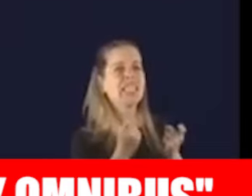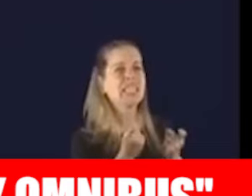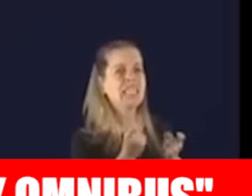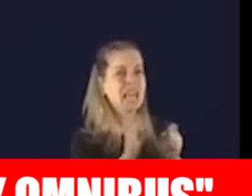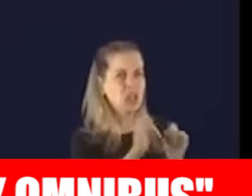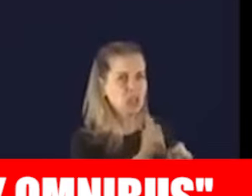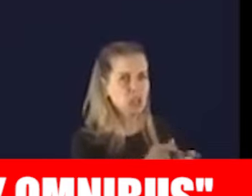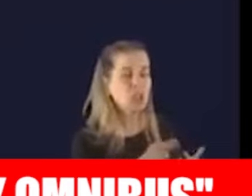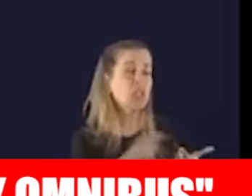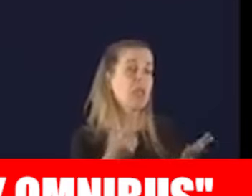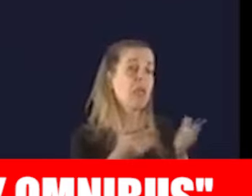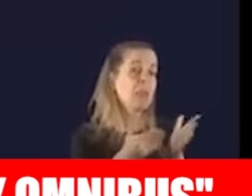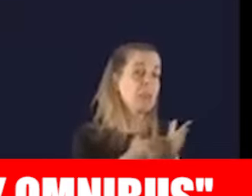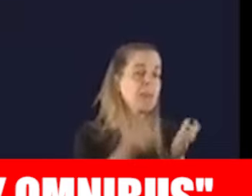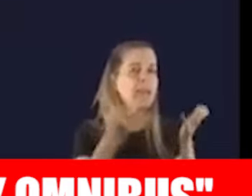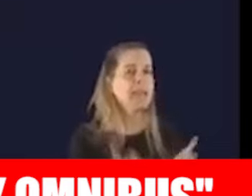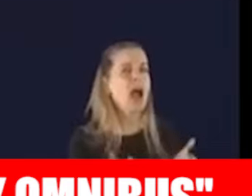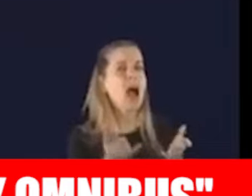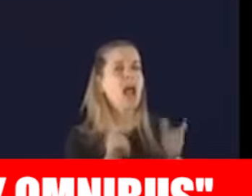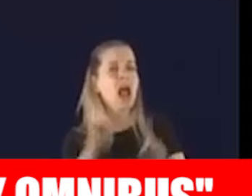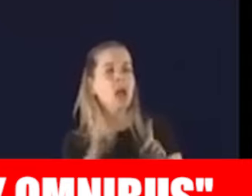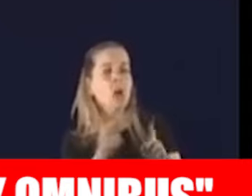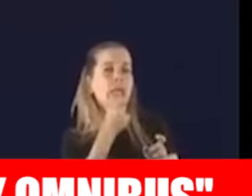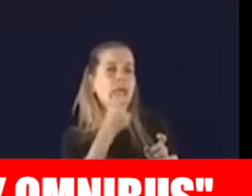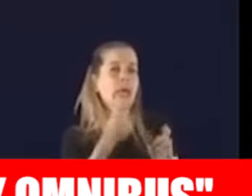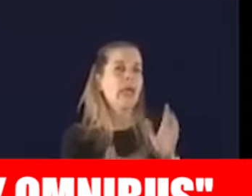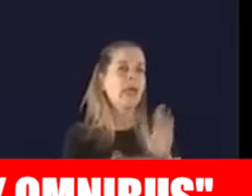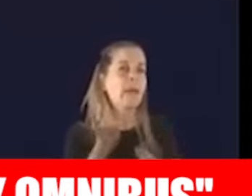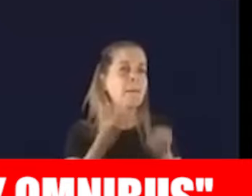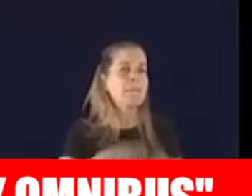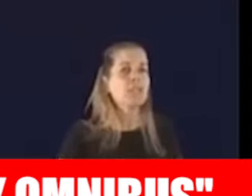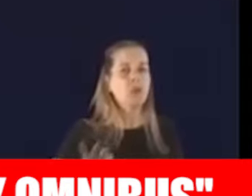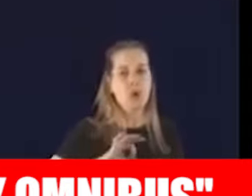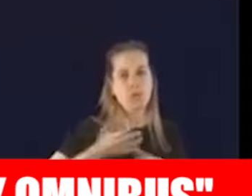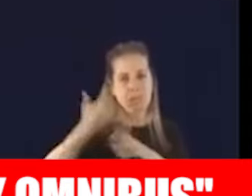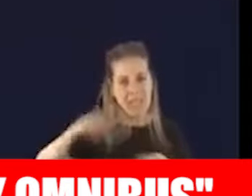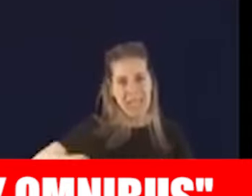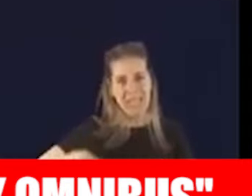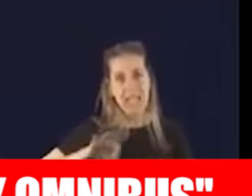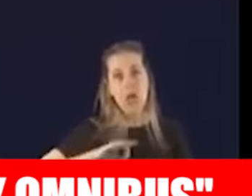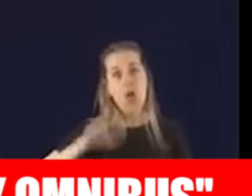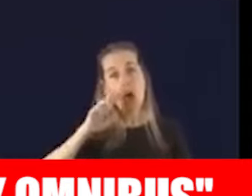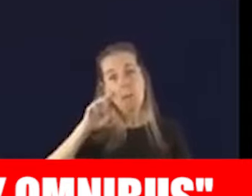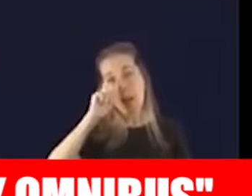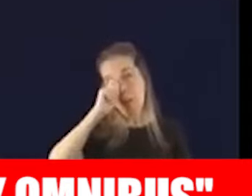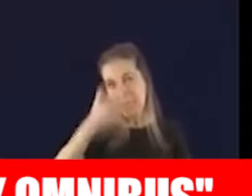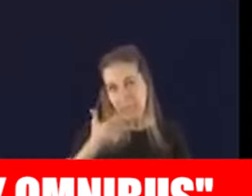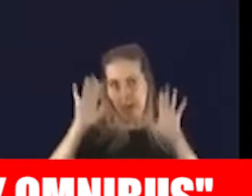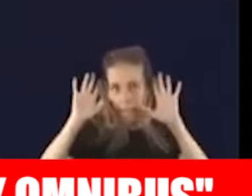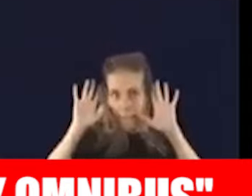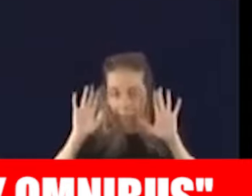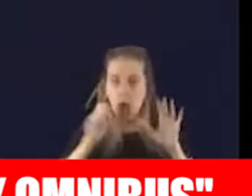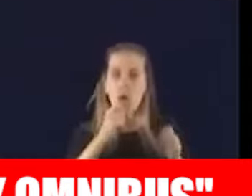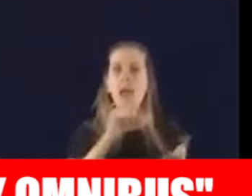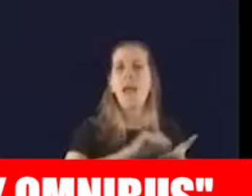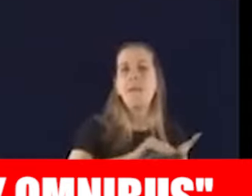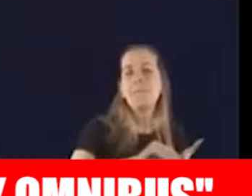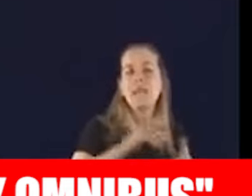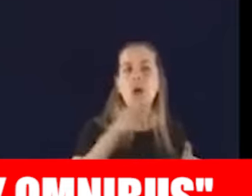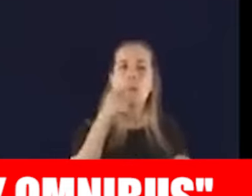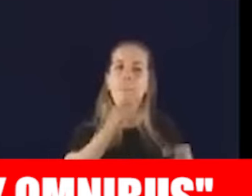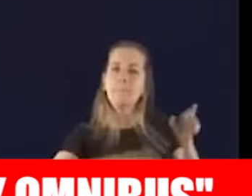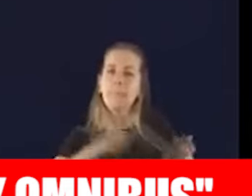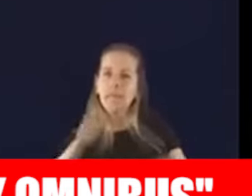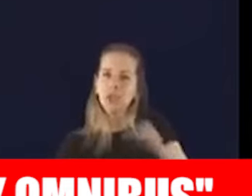tenido la particularidad de haberse dado de alta durante 2023 pero todo lo que sea empleo militante o todo lo que sea empleo